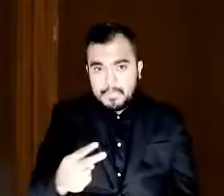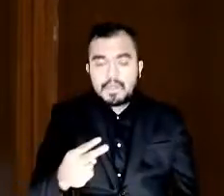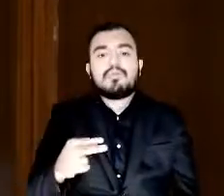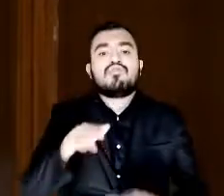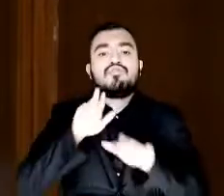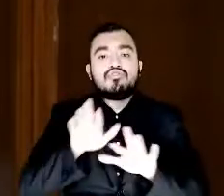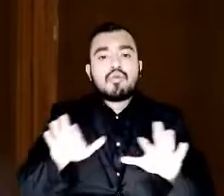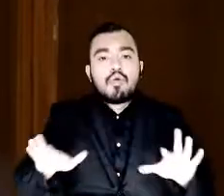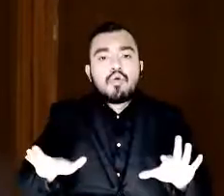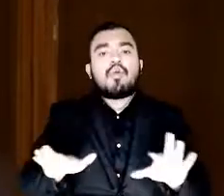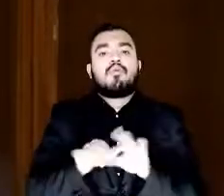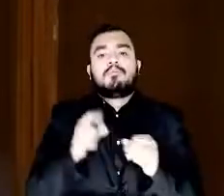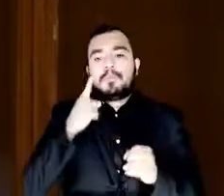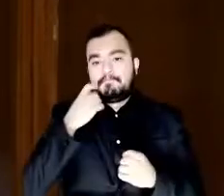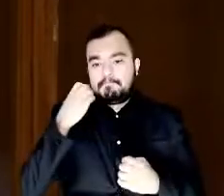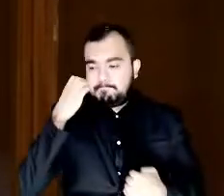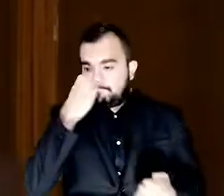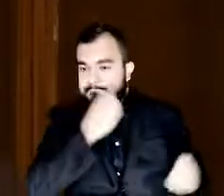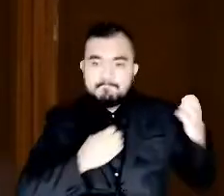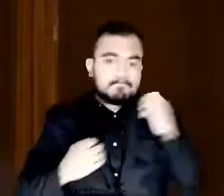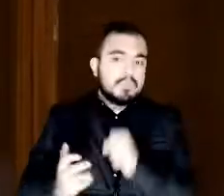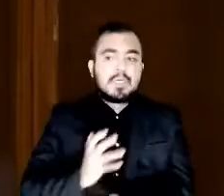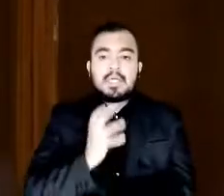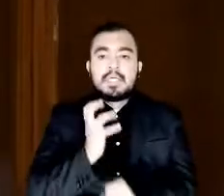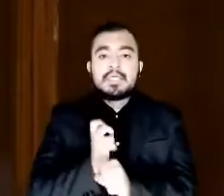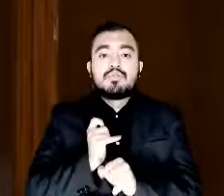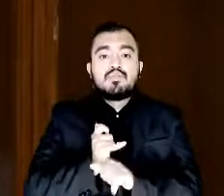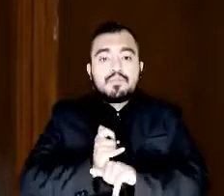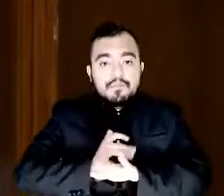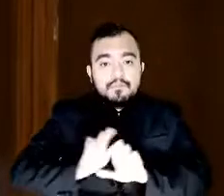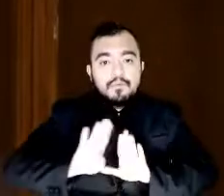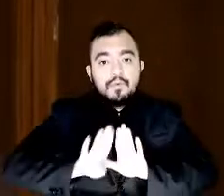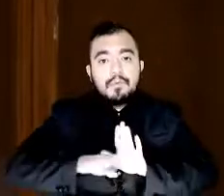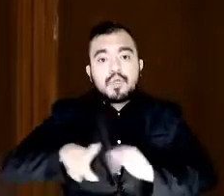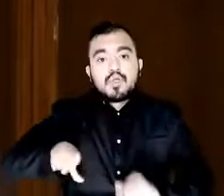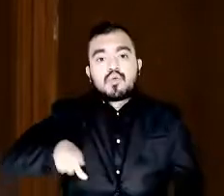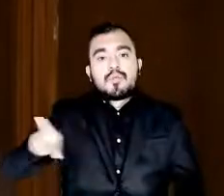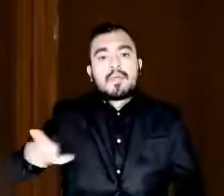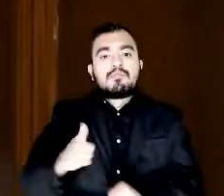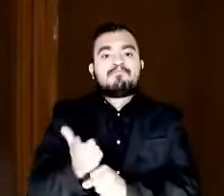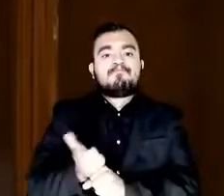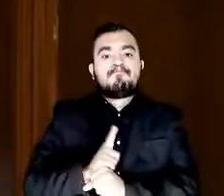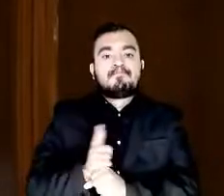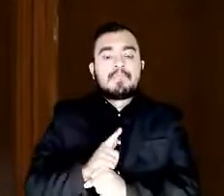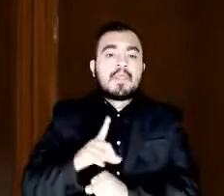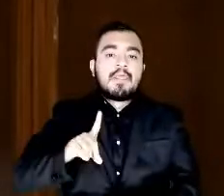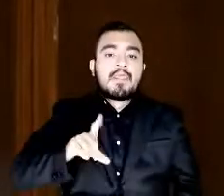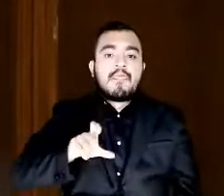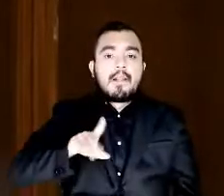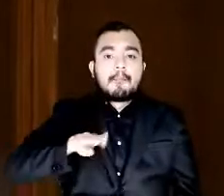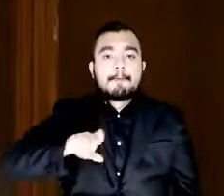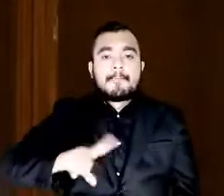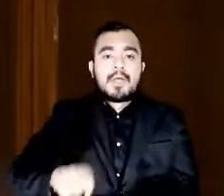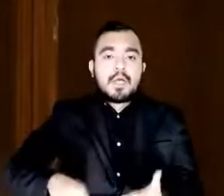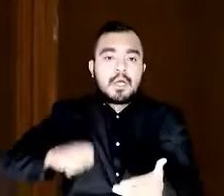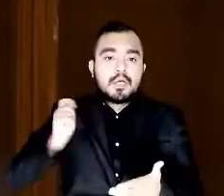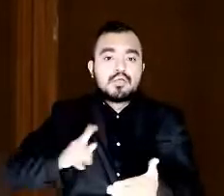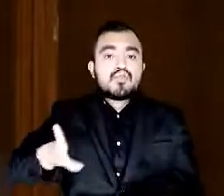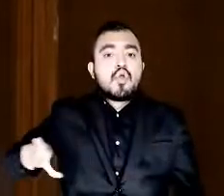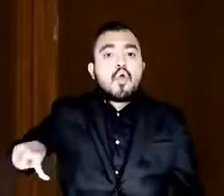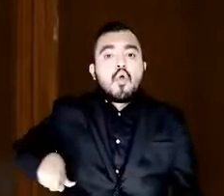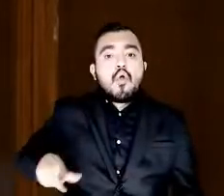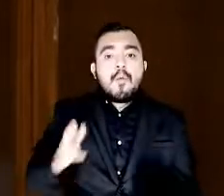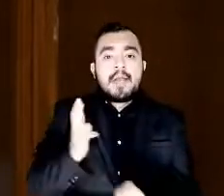relación con el análisis del quinto informe de gobierno rendido por el licenciado Alfredo del Mazo Maza gobernador